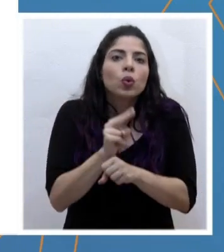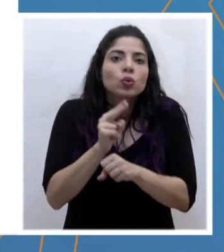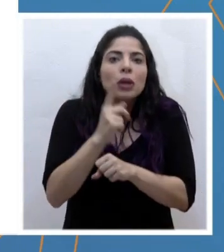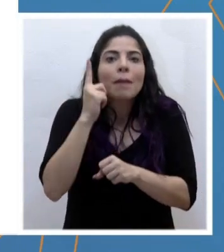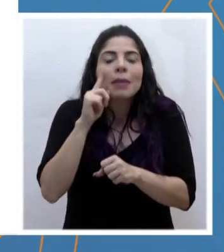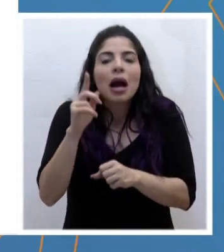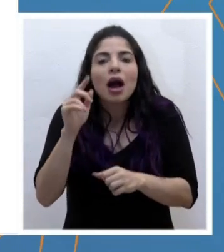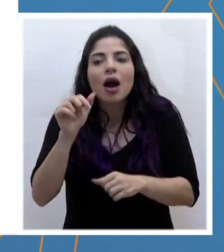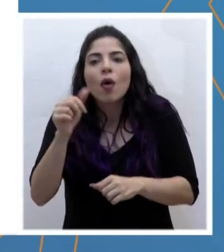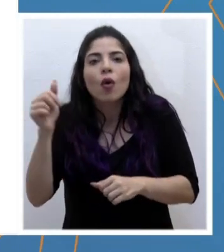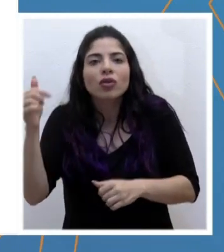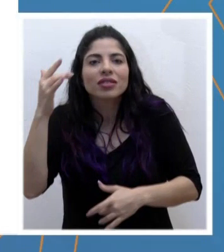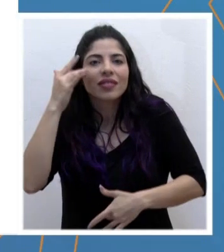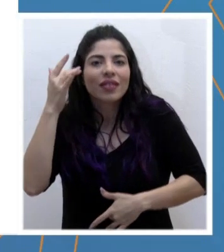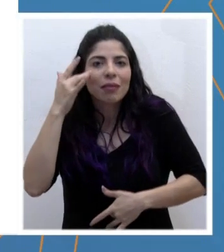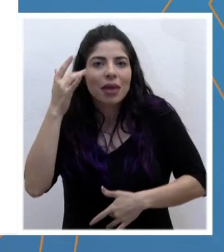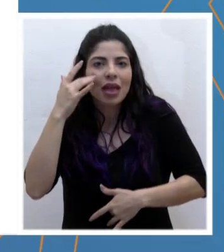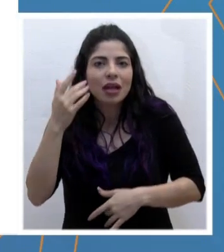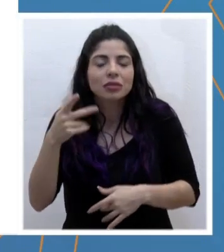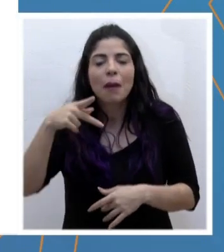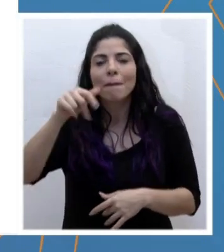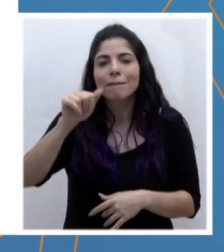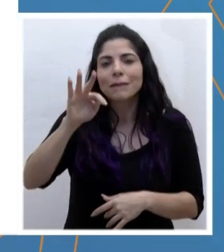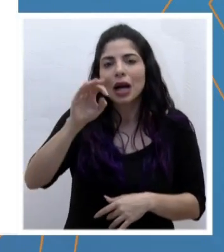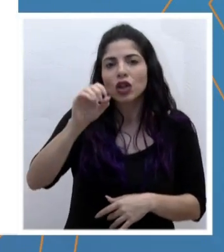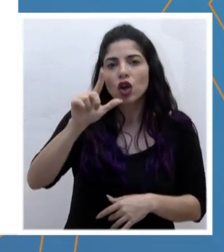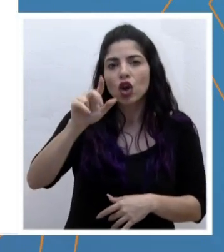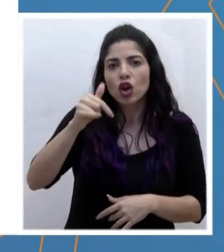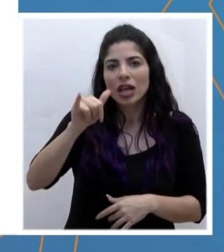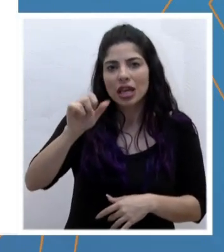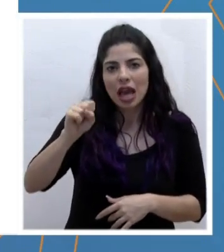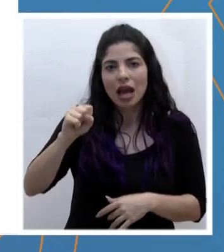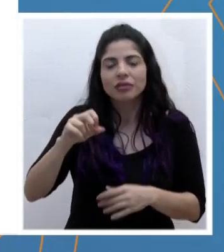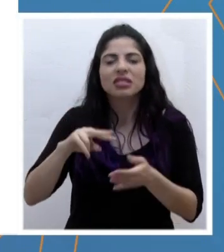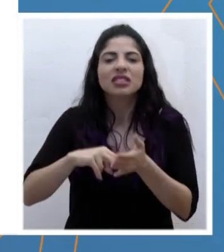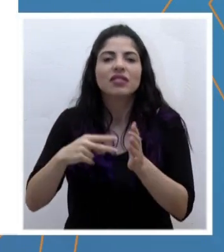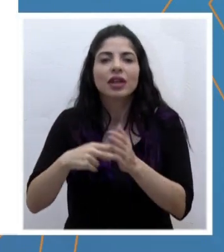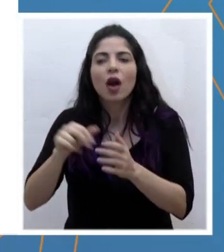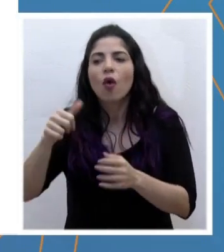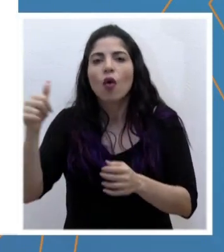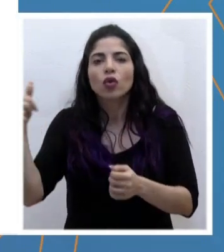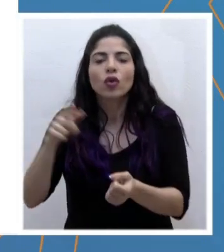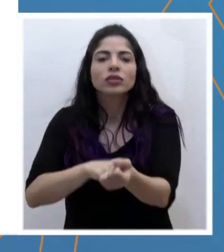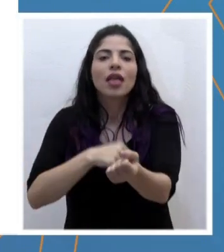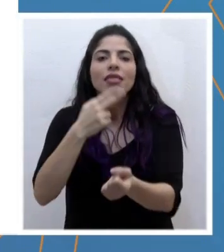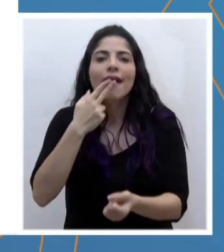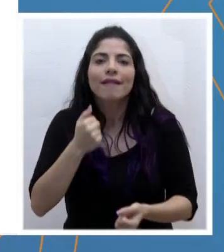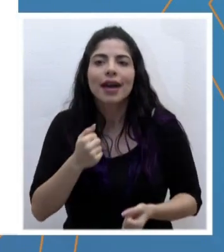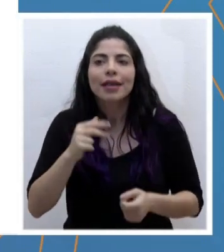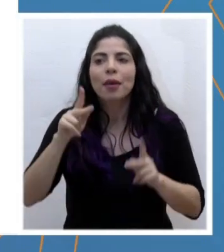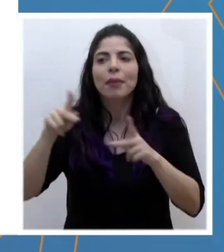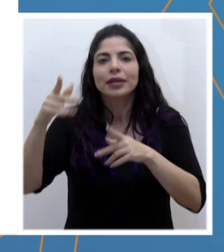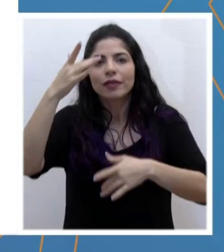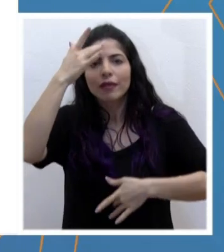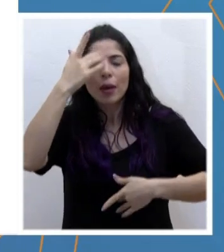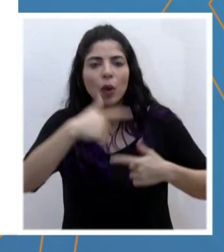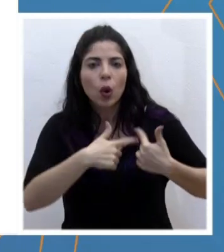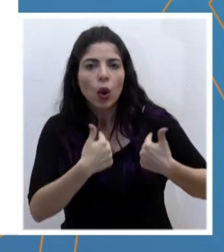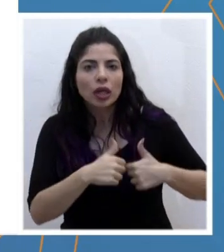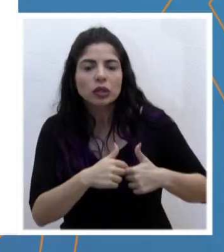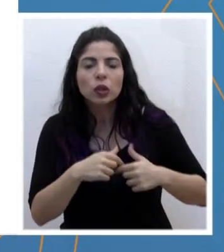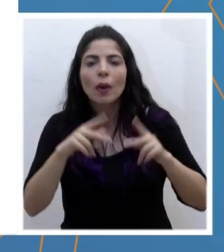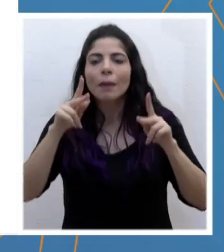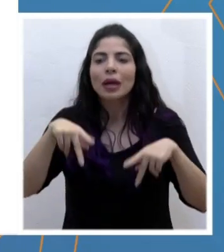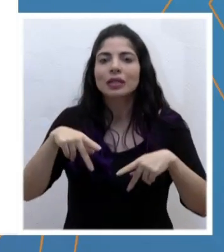atención de patologías usuales. ¿Qué es una patología usual? Pacientes con diabetes, pacientes con enfermedades del corazón, pacientes